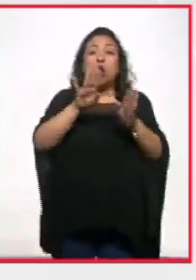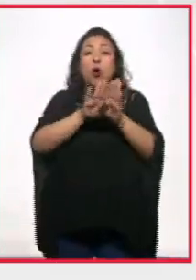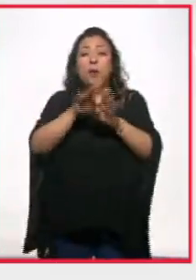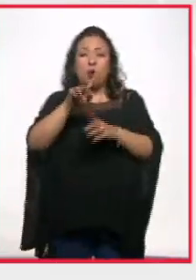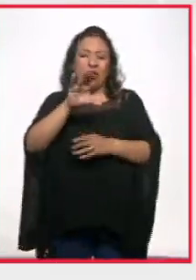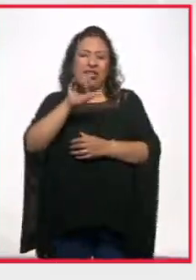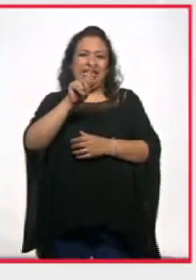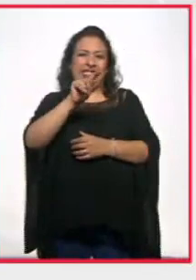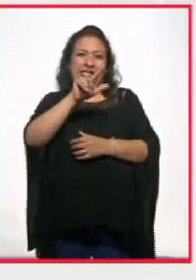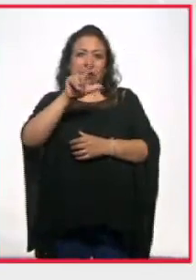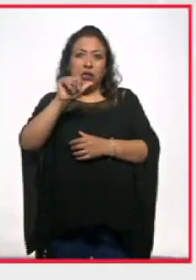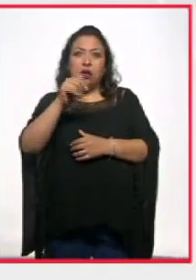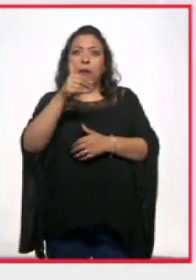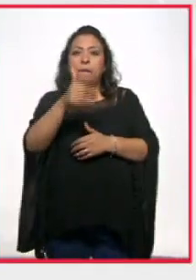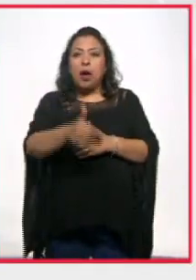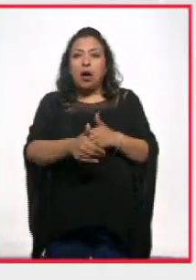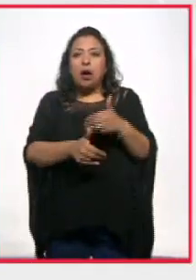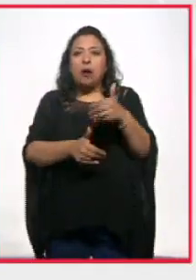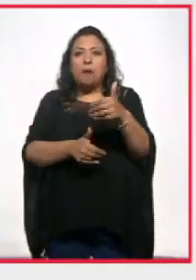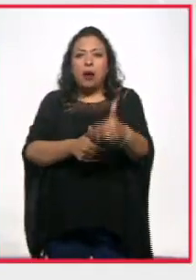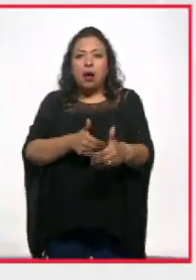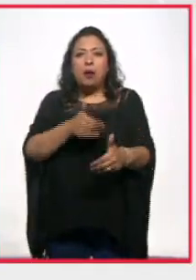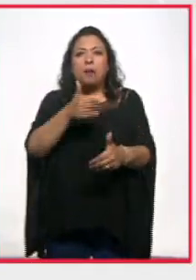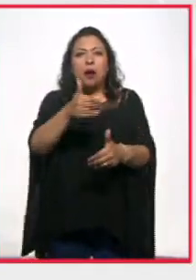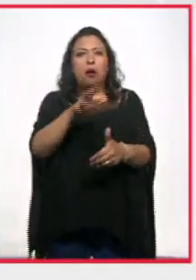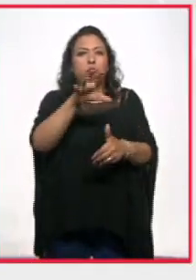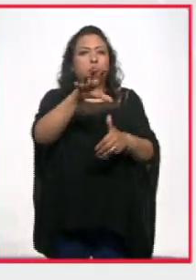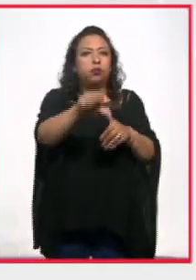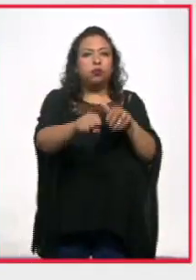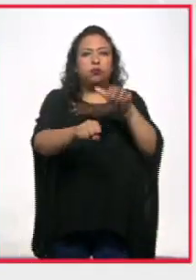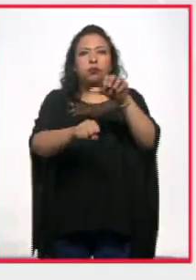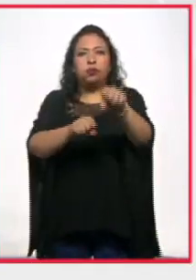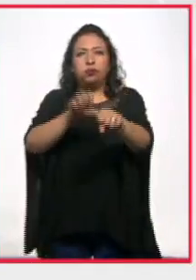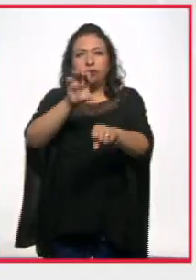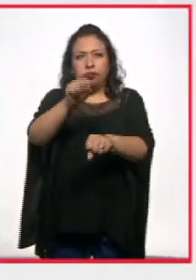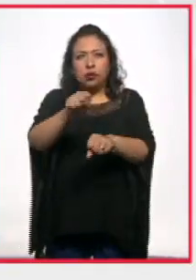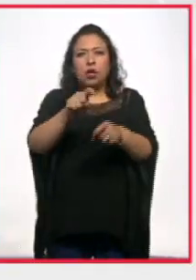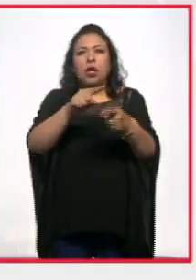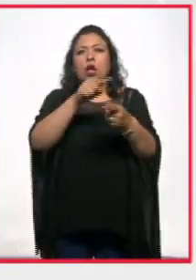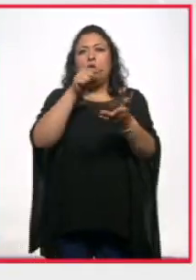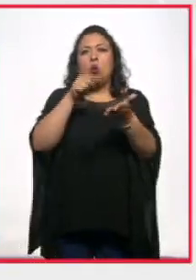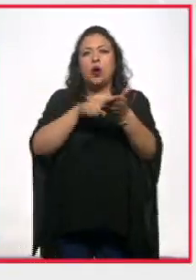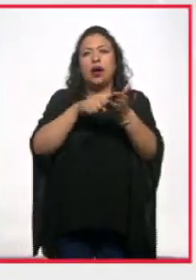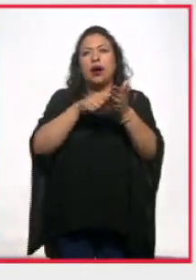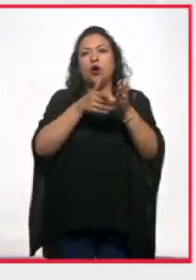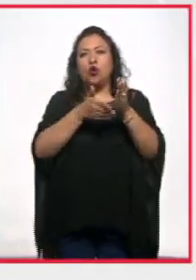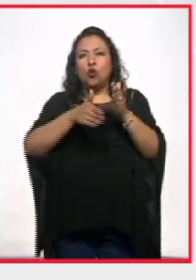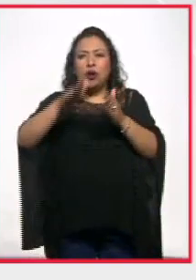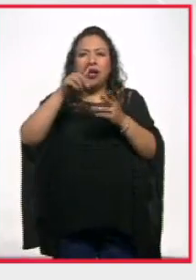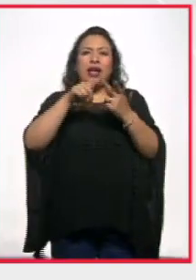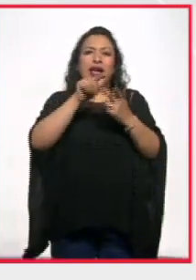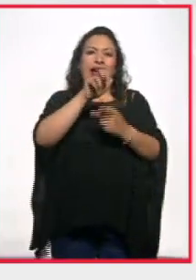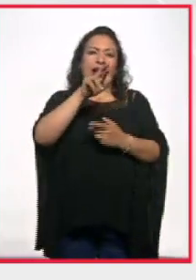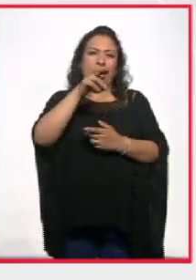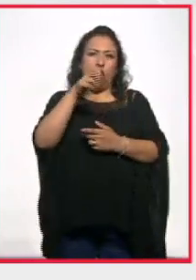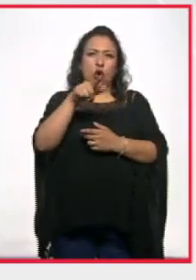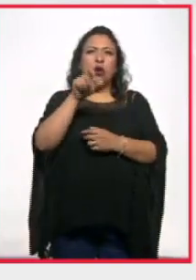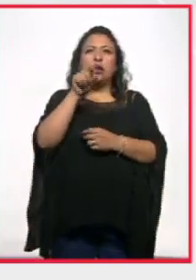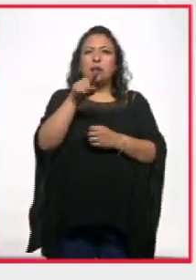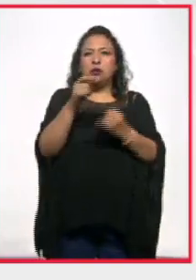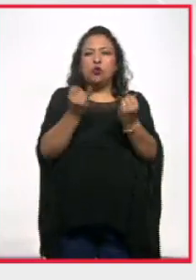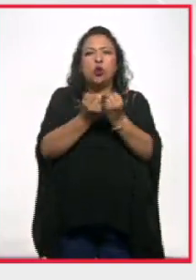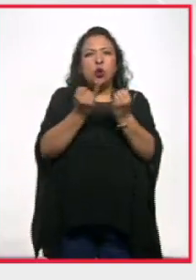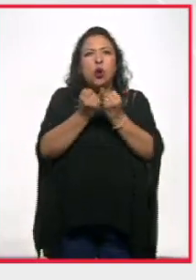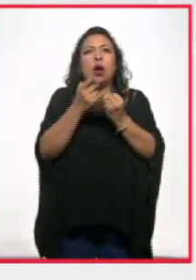Castilla está avanzando sobre territorios peninsulares, cómo Aragón al mismo tiempo está